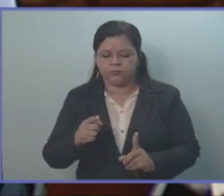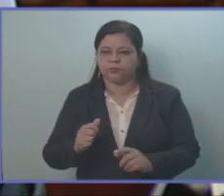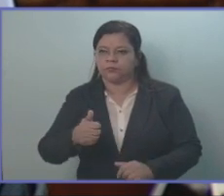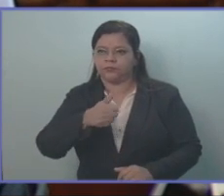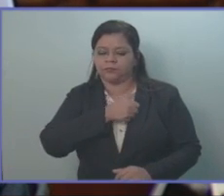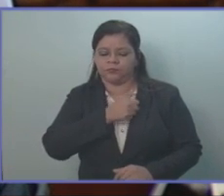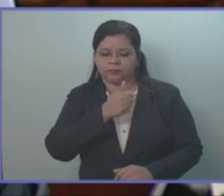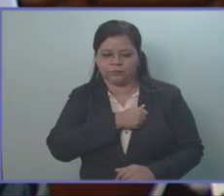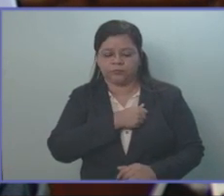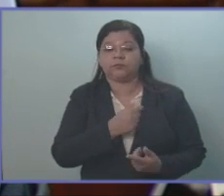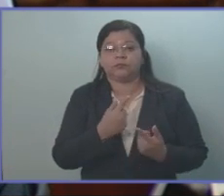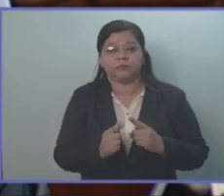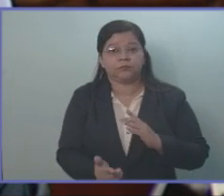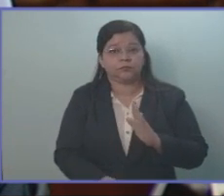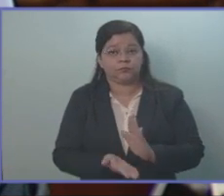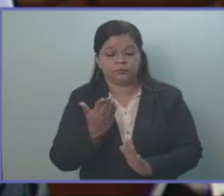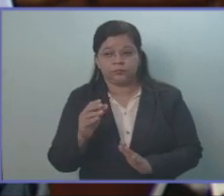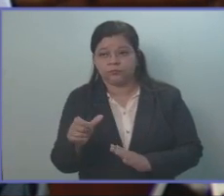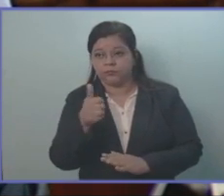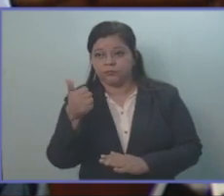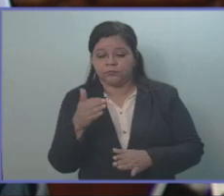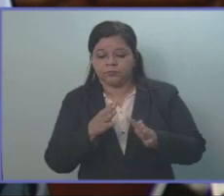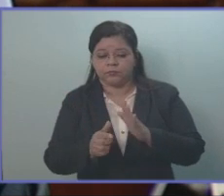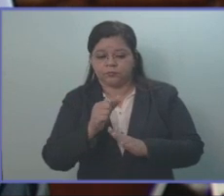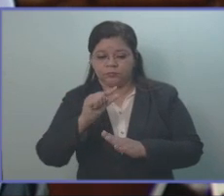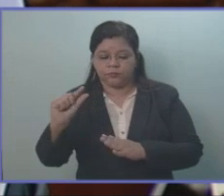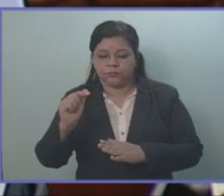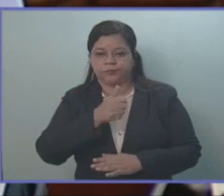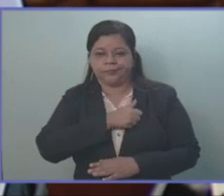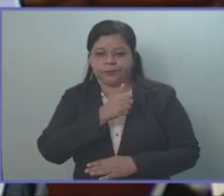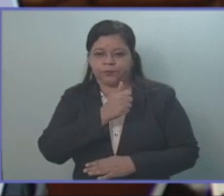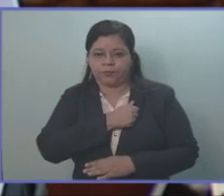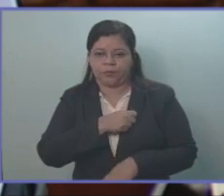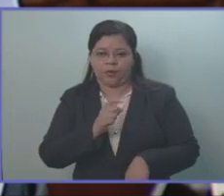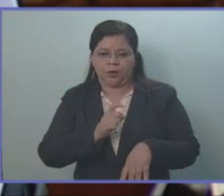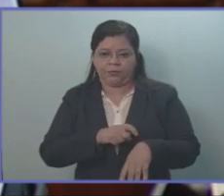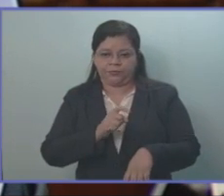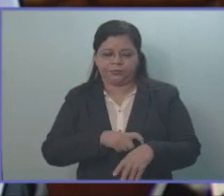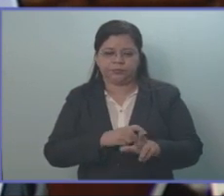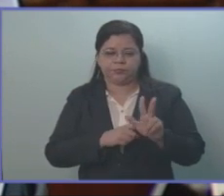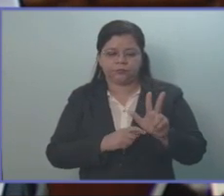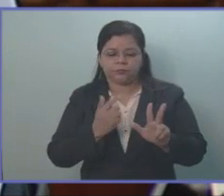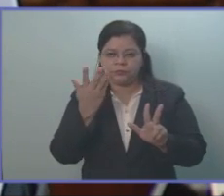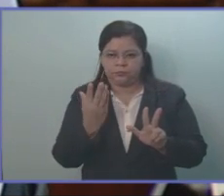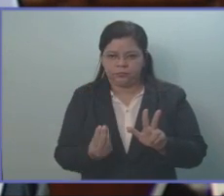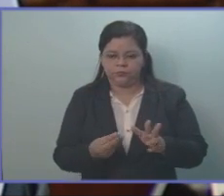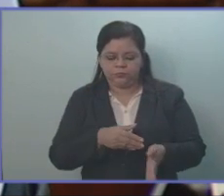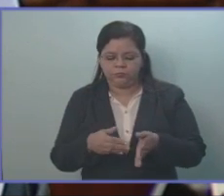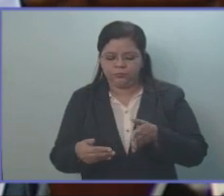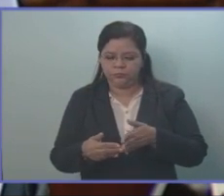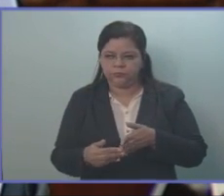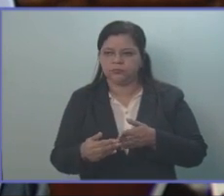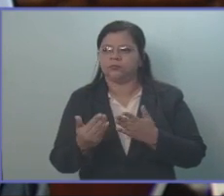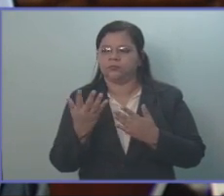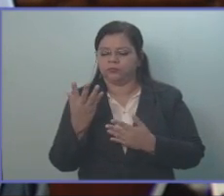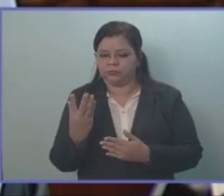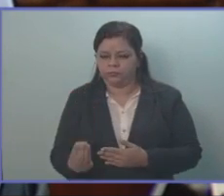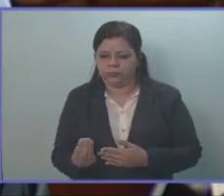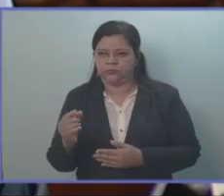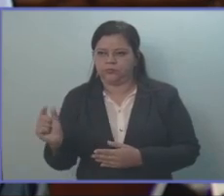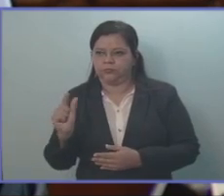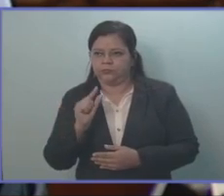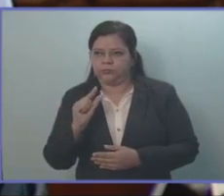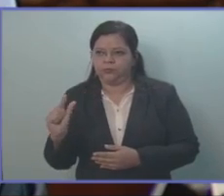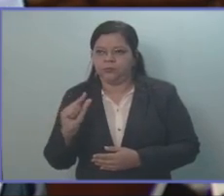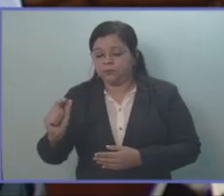competente y a las demás instancias correspondientes en un plazo de 3 días contados a partir de la fecha de